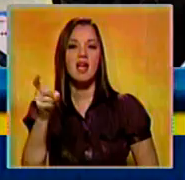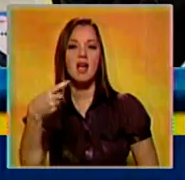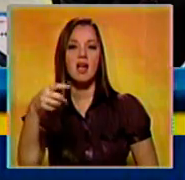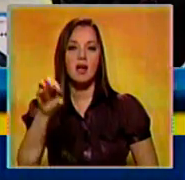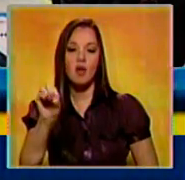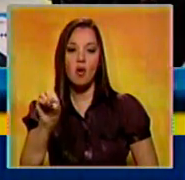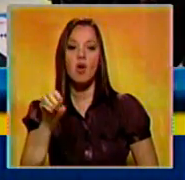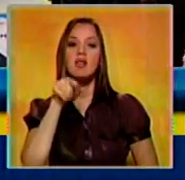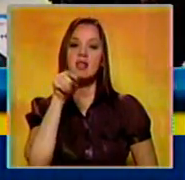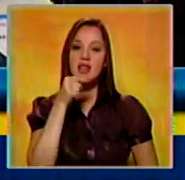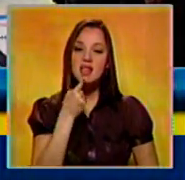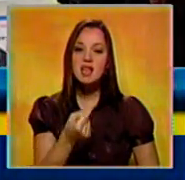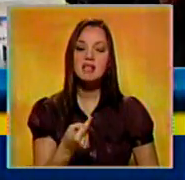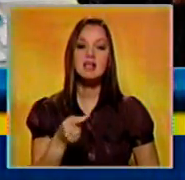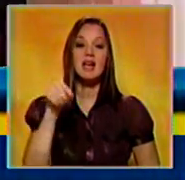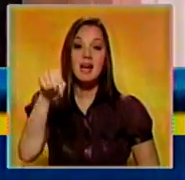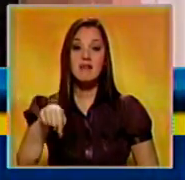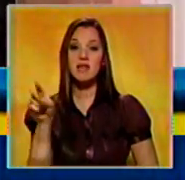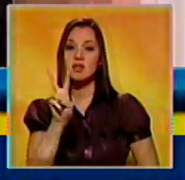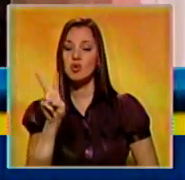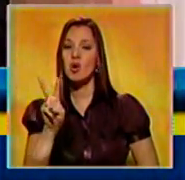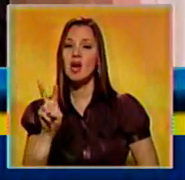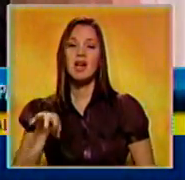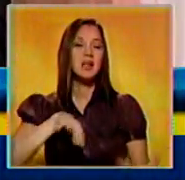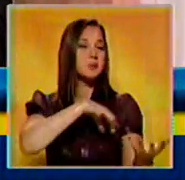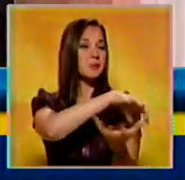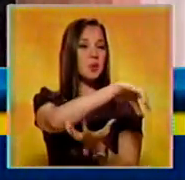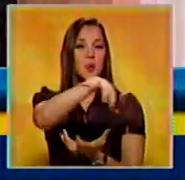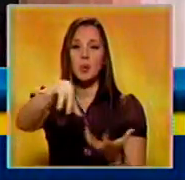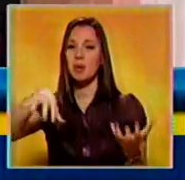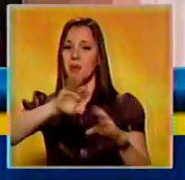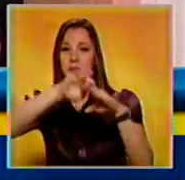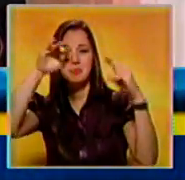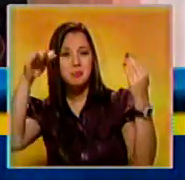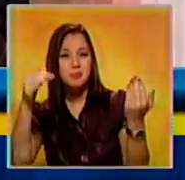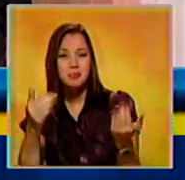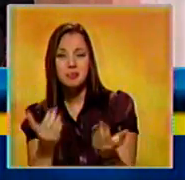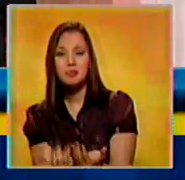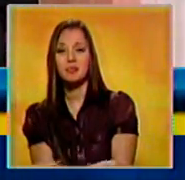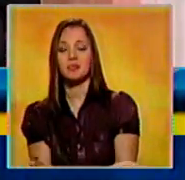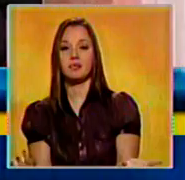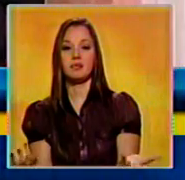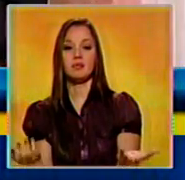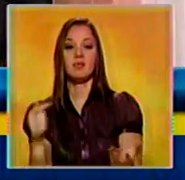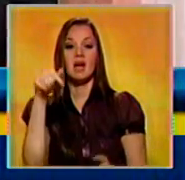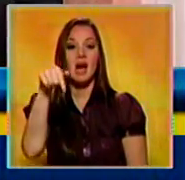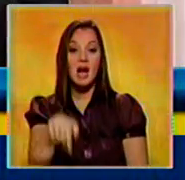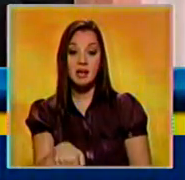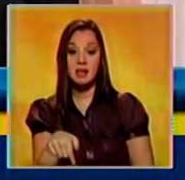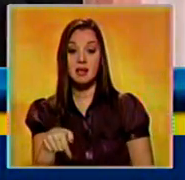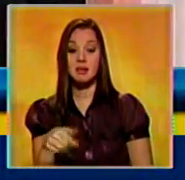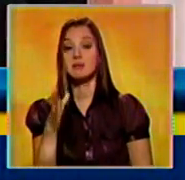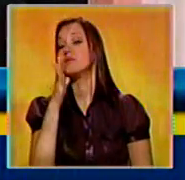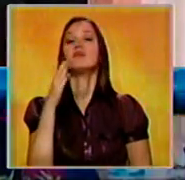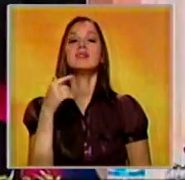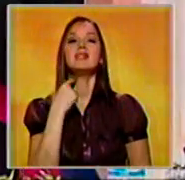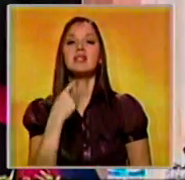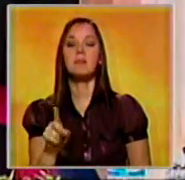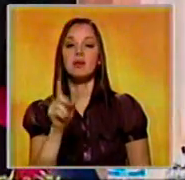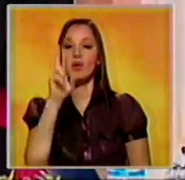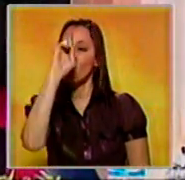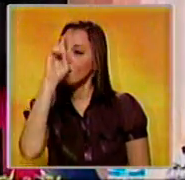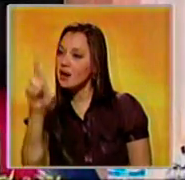crisis global. En Venezuela se ha perdido el respeto entre las personas y el respeto a las